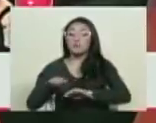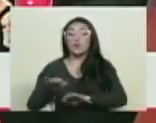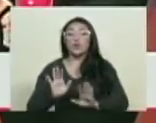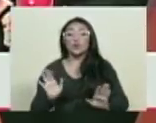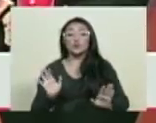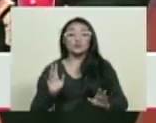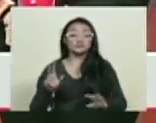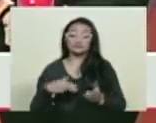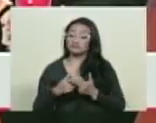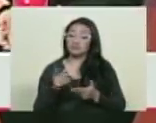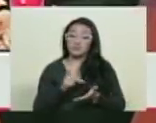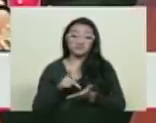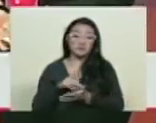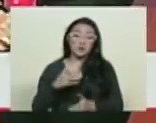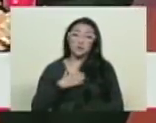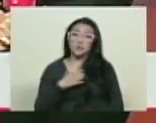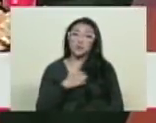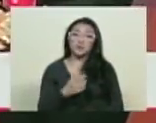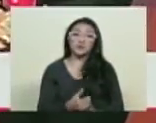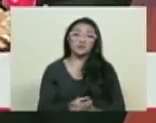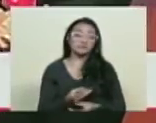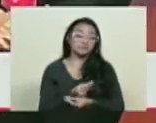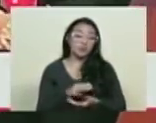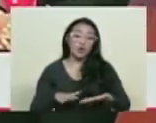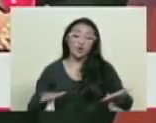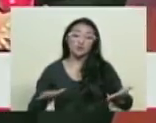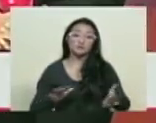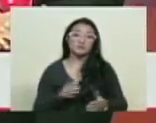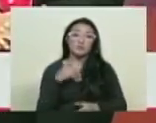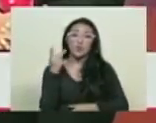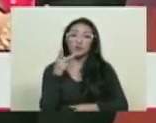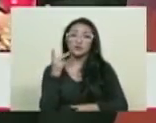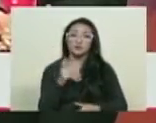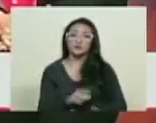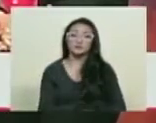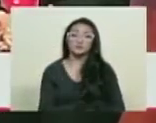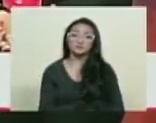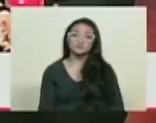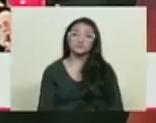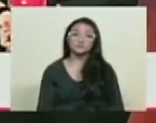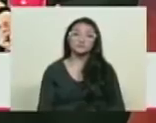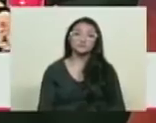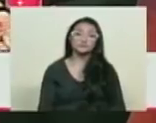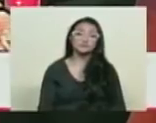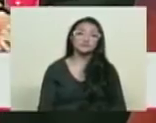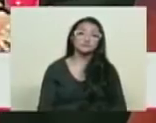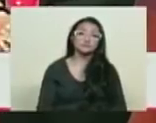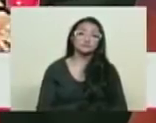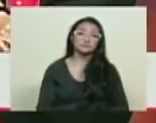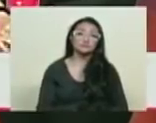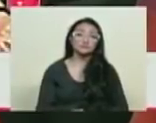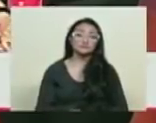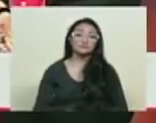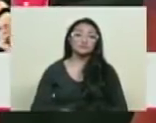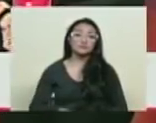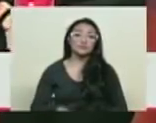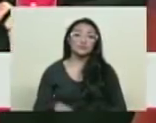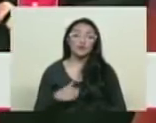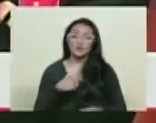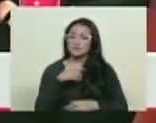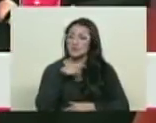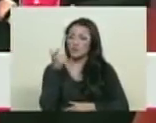podrán participar desaparecerán del mapa político por eso me da mucha vergüenza pena ajena